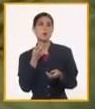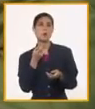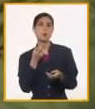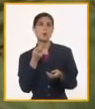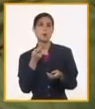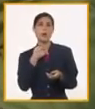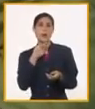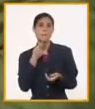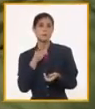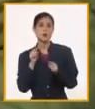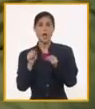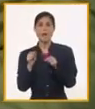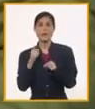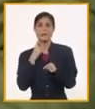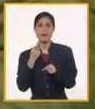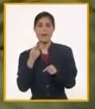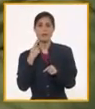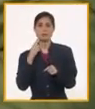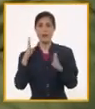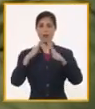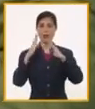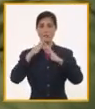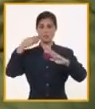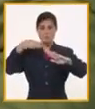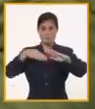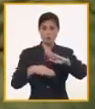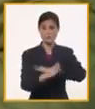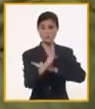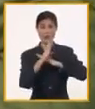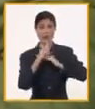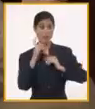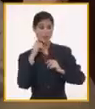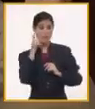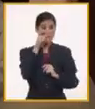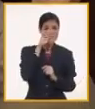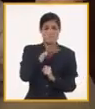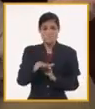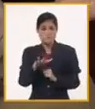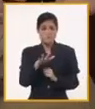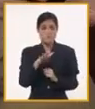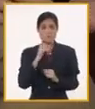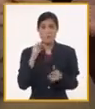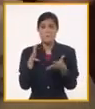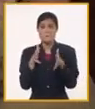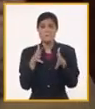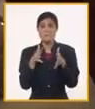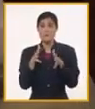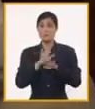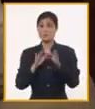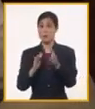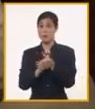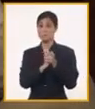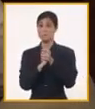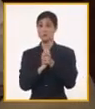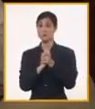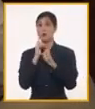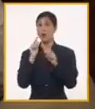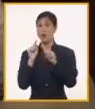temiendo de que le fueran a registrar la casa, porque él tenía cierto grado de dirección en el Partido